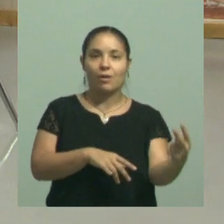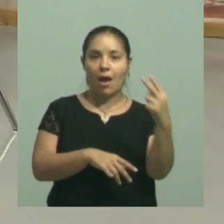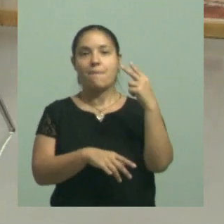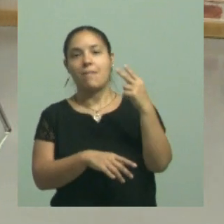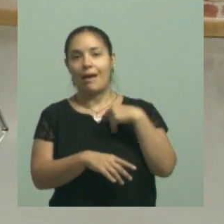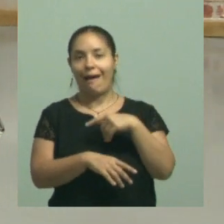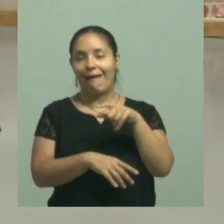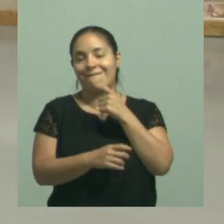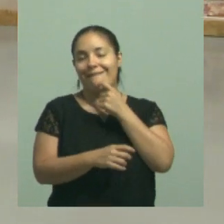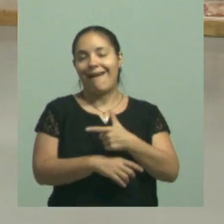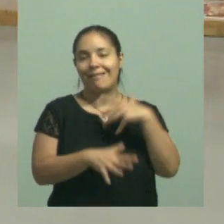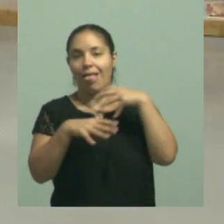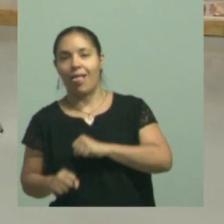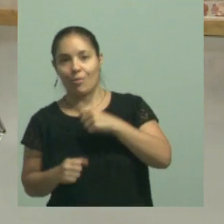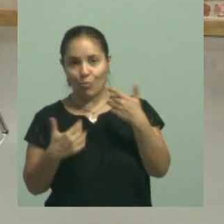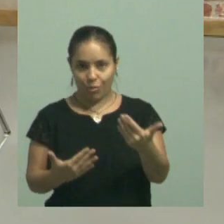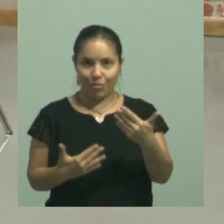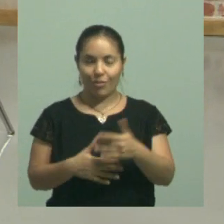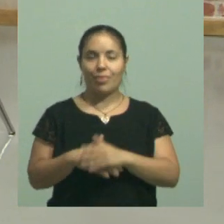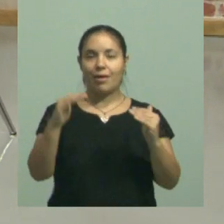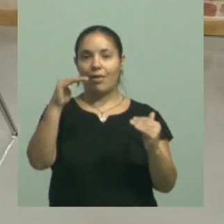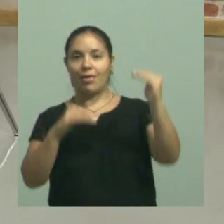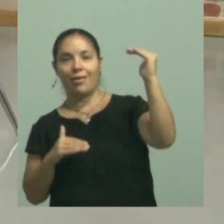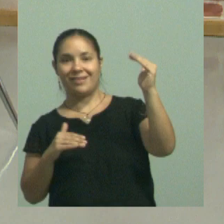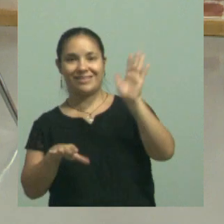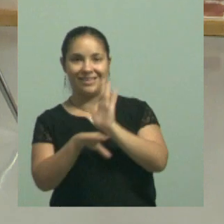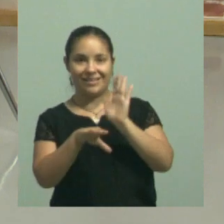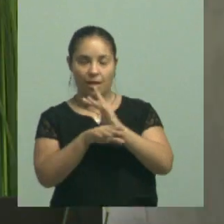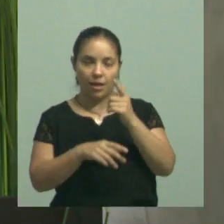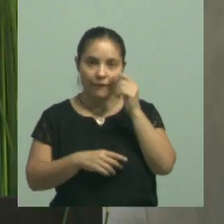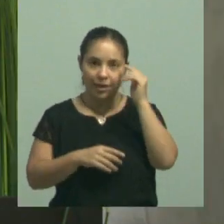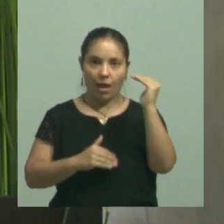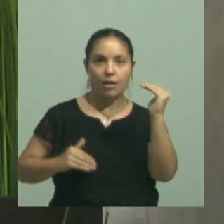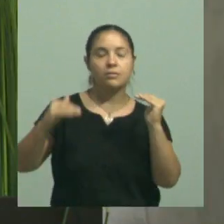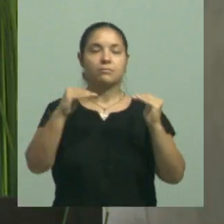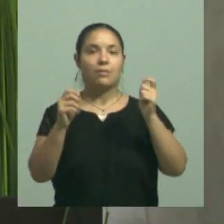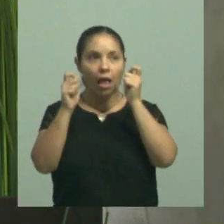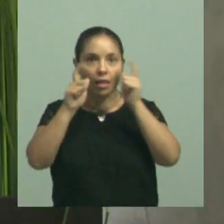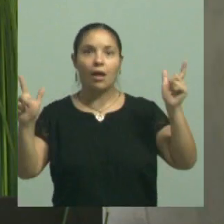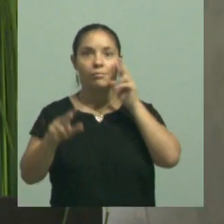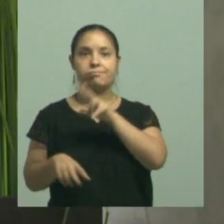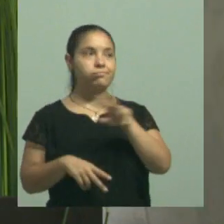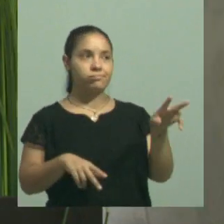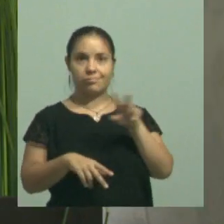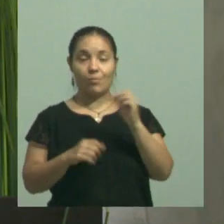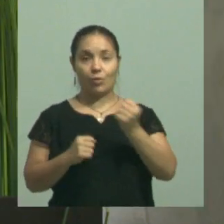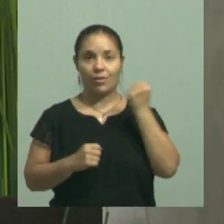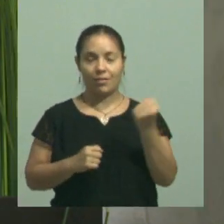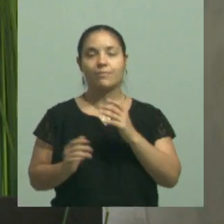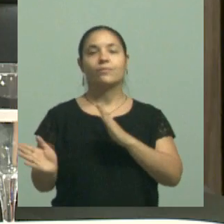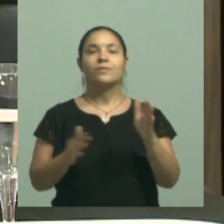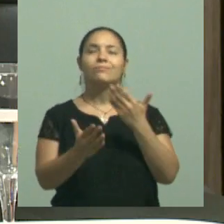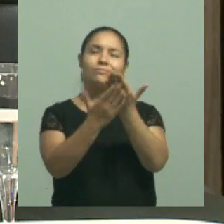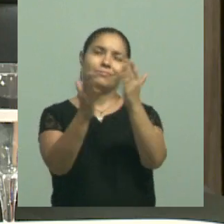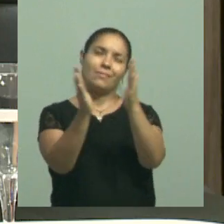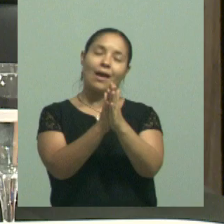más factibles de que nos ataquen. Sienten que ventaja sobre esa situación. Sí. Bueno, Patricia, yo les voy a pedir que me hagan alguna